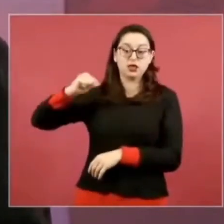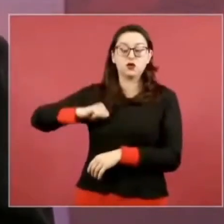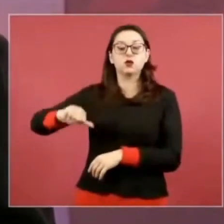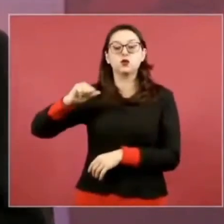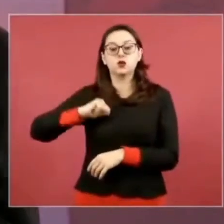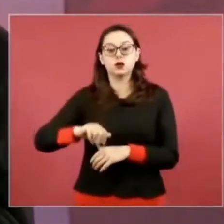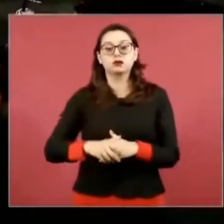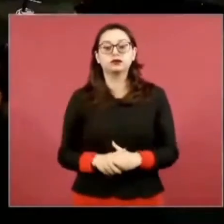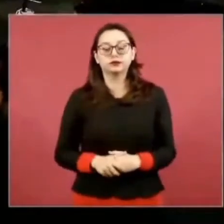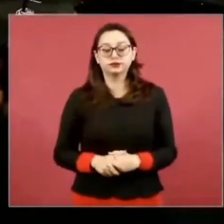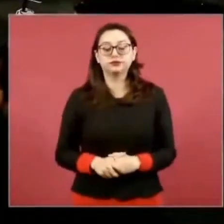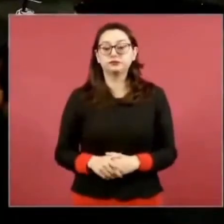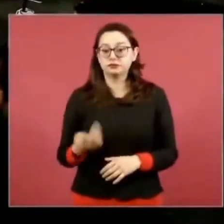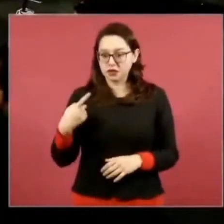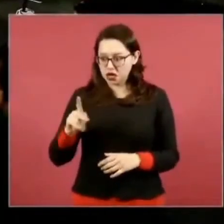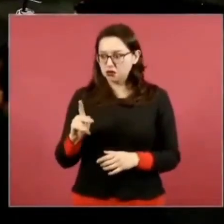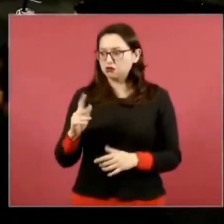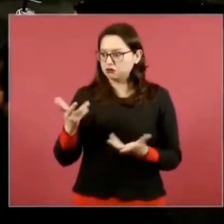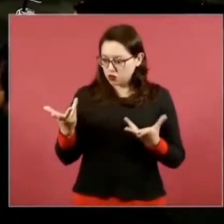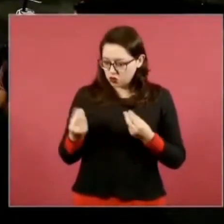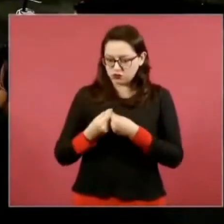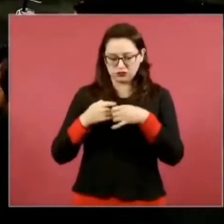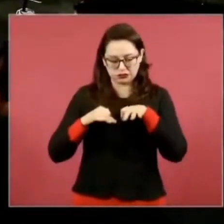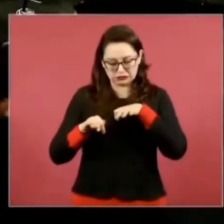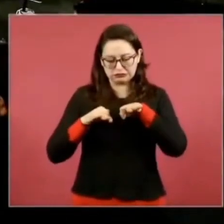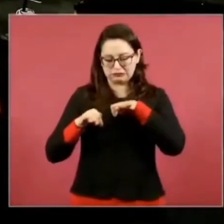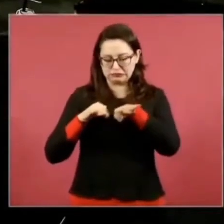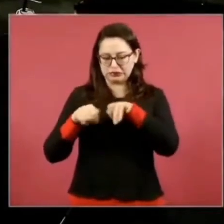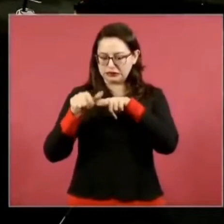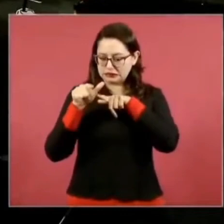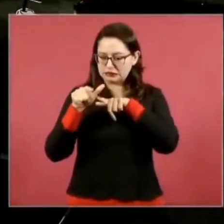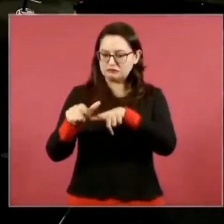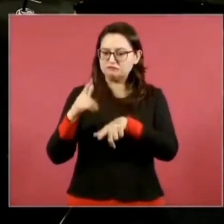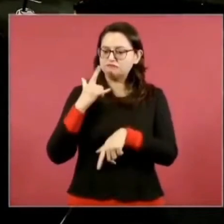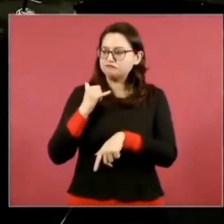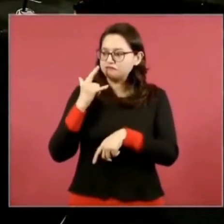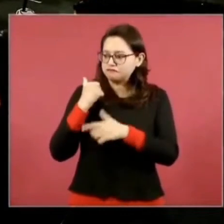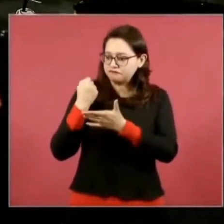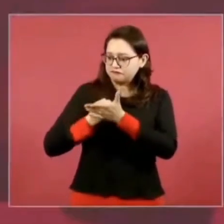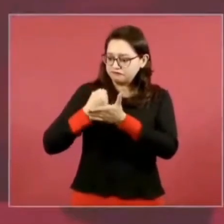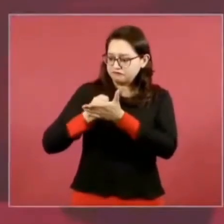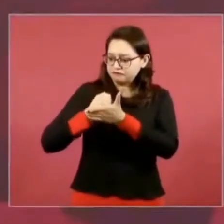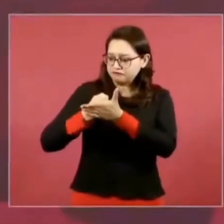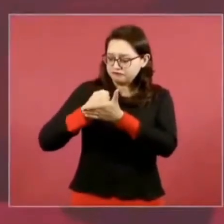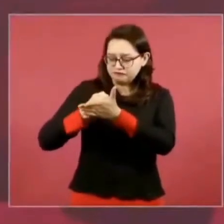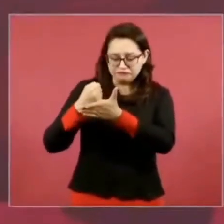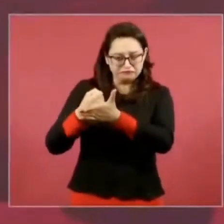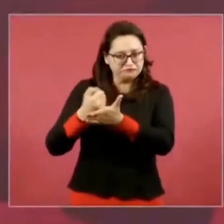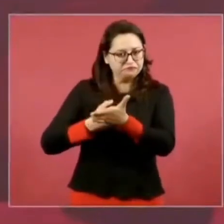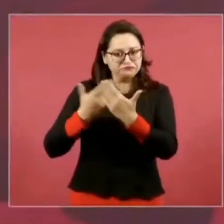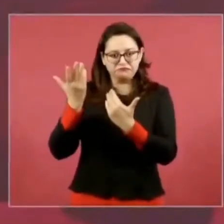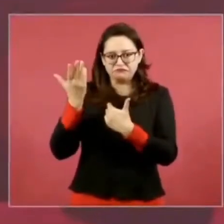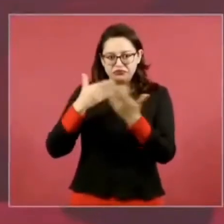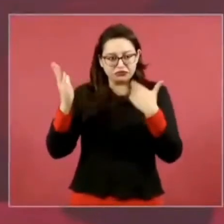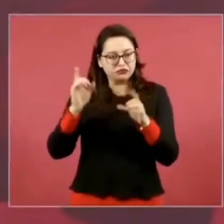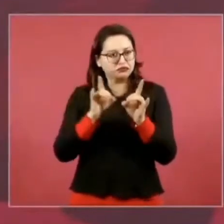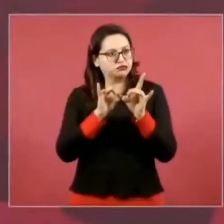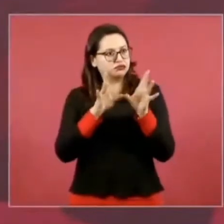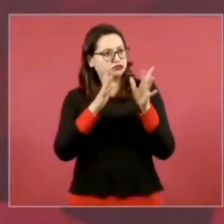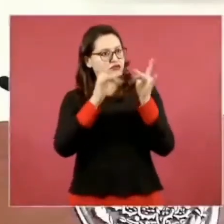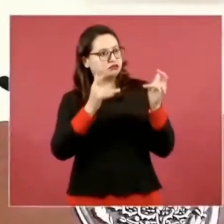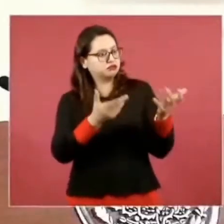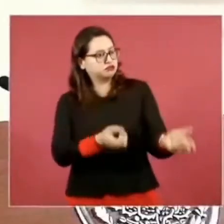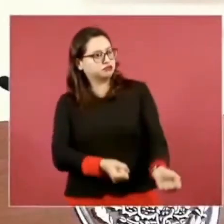Y así salieron, ¿no? Llevaron a cabo las reformas, enfrentaron la invasión